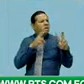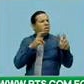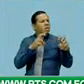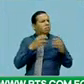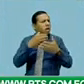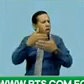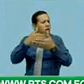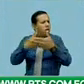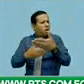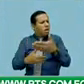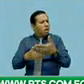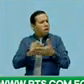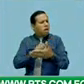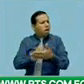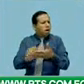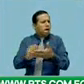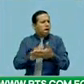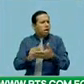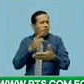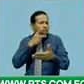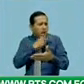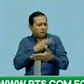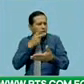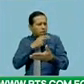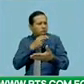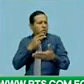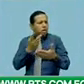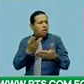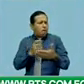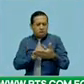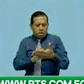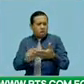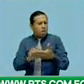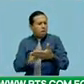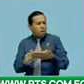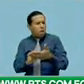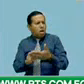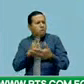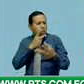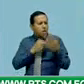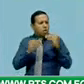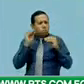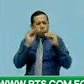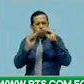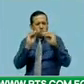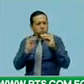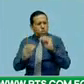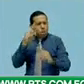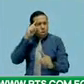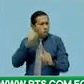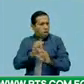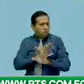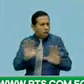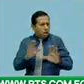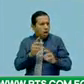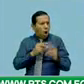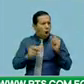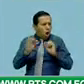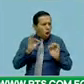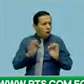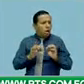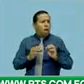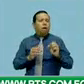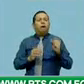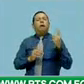firmas o que tenían firmas que no correspondían al nombre, a la cédula, y consecuentemente quiere decir que son